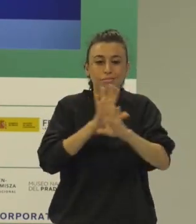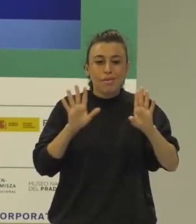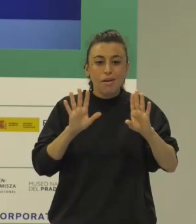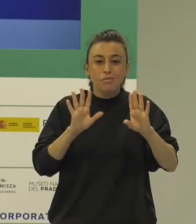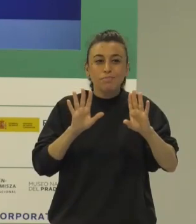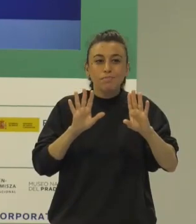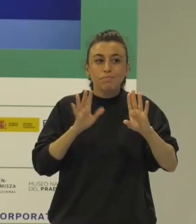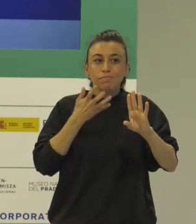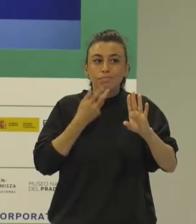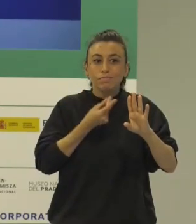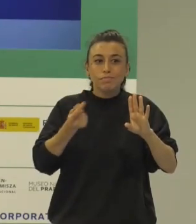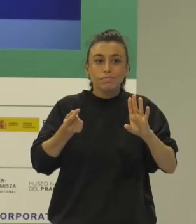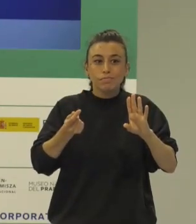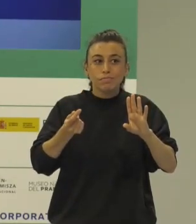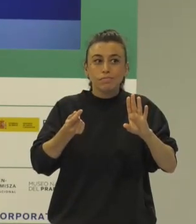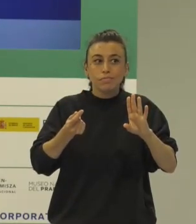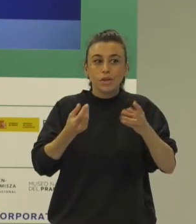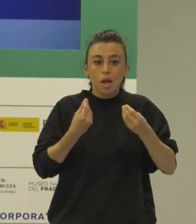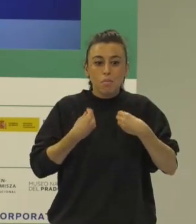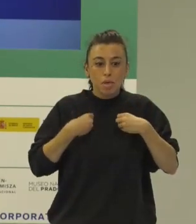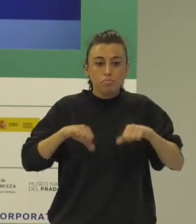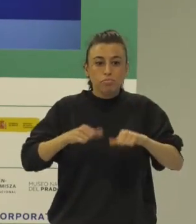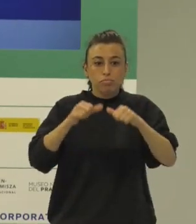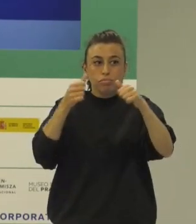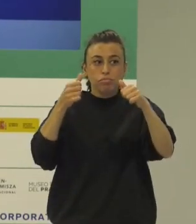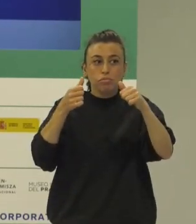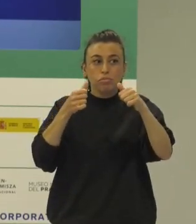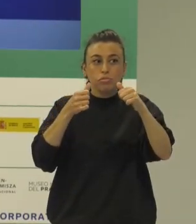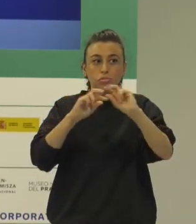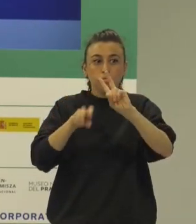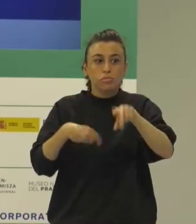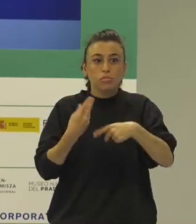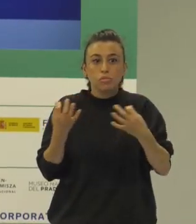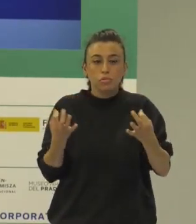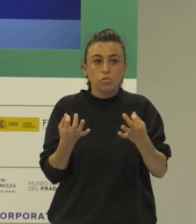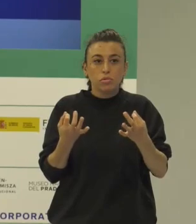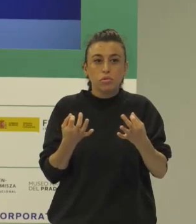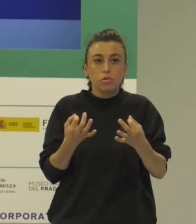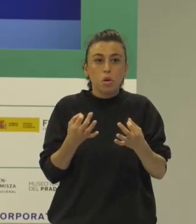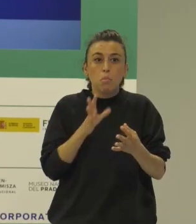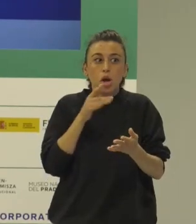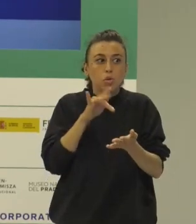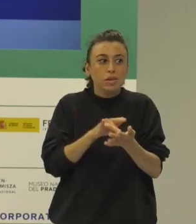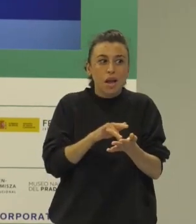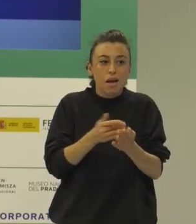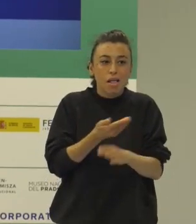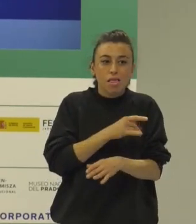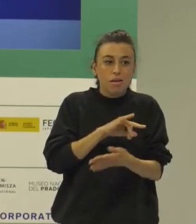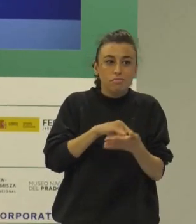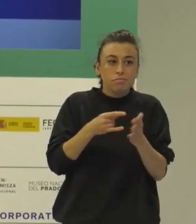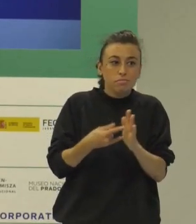pedazos y reconstruirte una vida. Un exilio, un viaje no planeado, donde nadie te